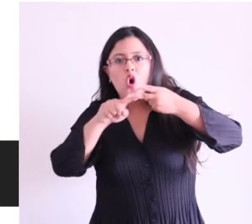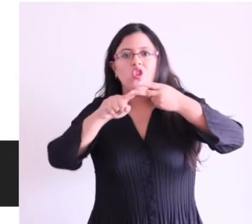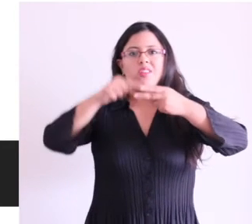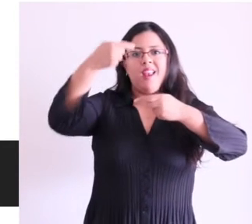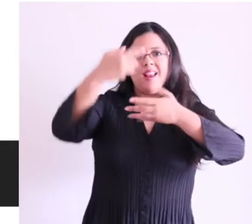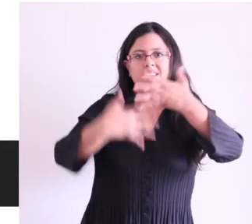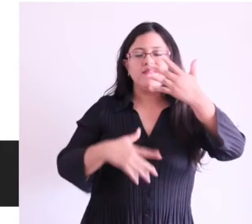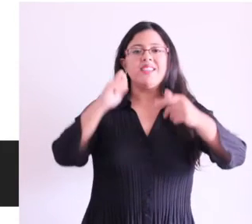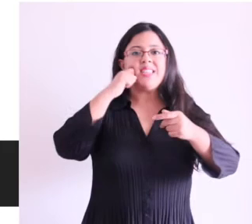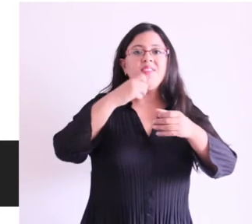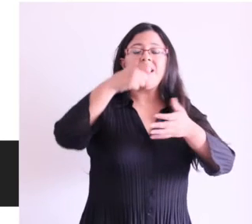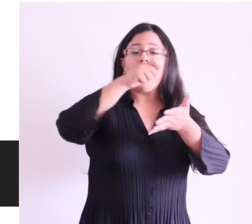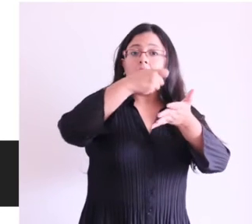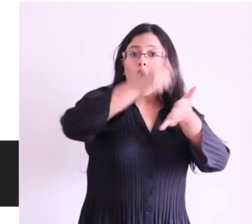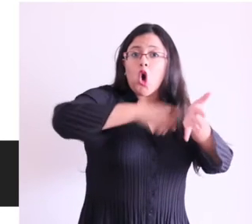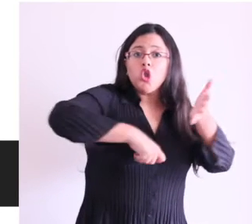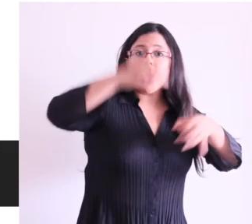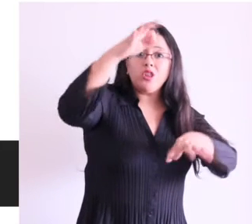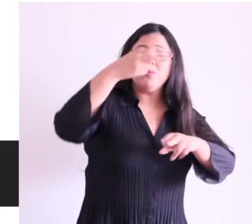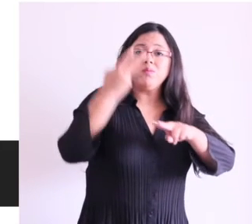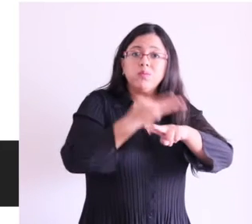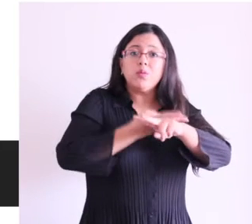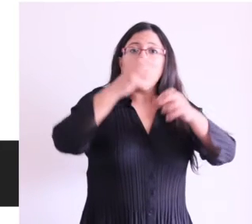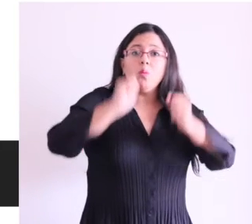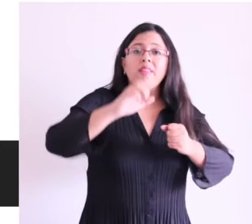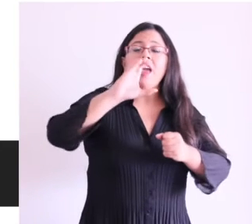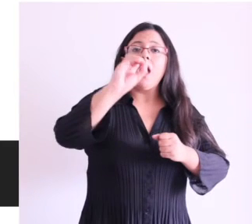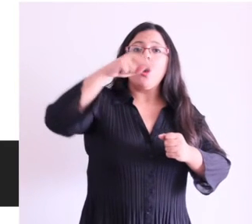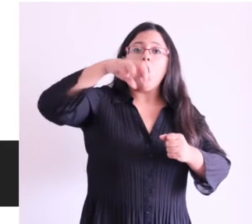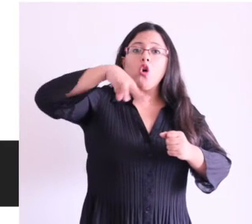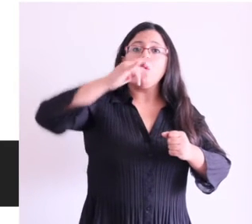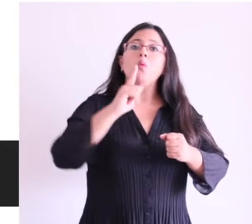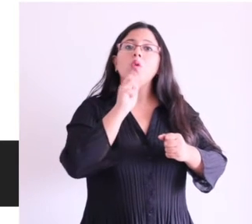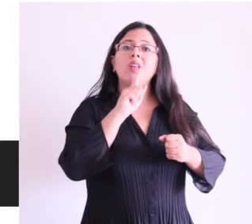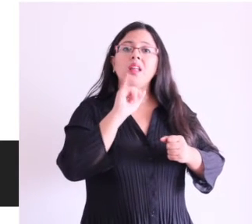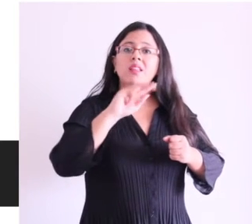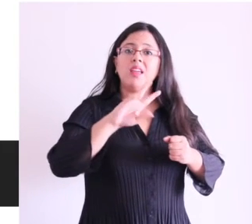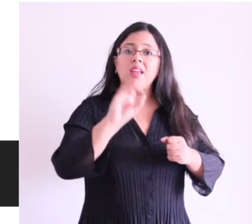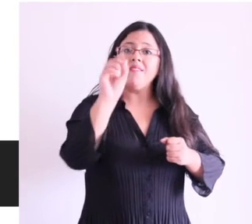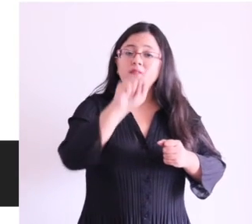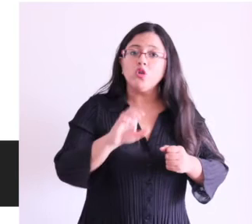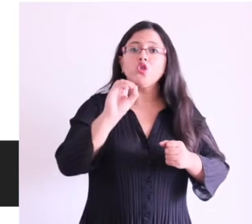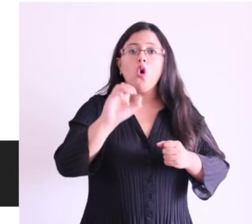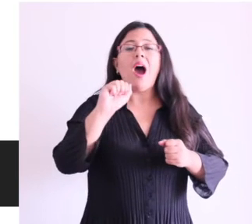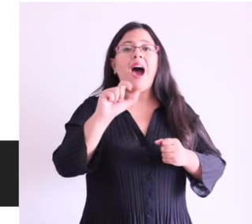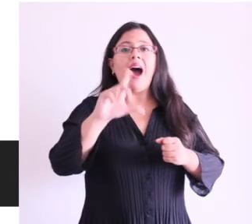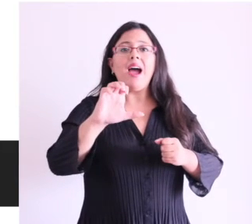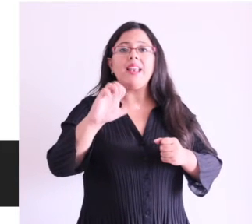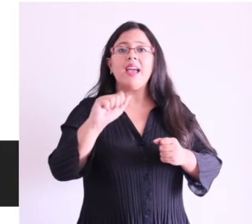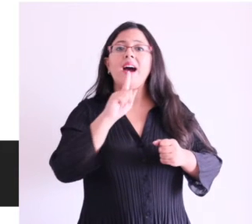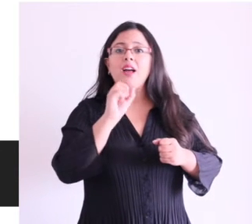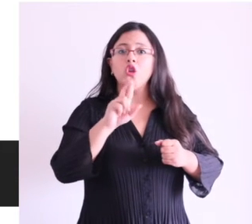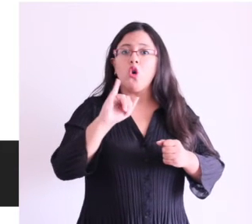es decir, los contratos onerosos pueden ser conmutativos o pueden ser aleatorios. En el caso de que sean